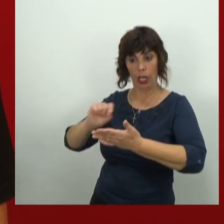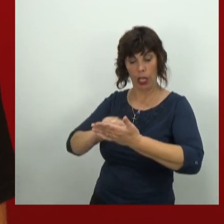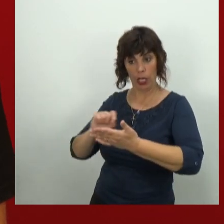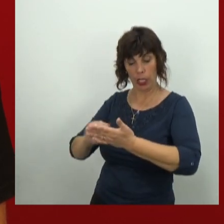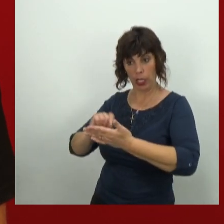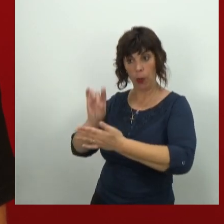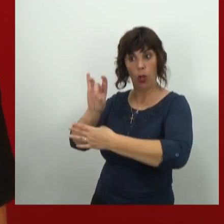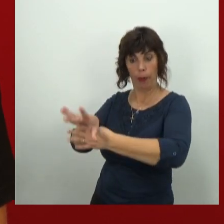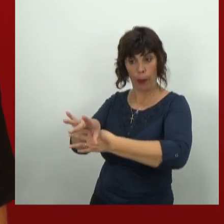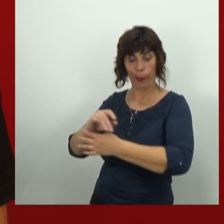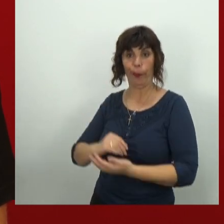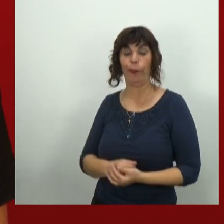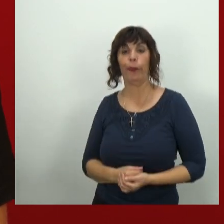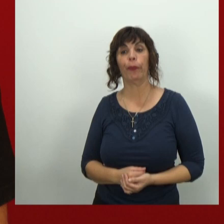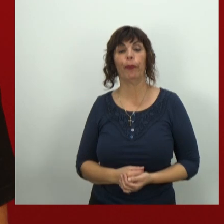Y en capítulo 3,